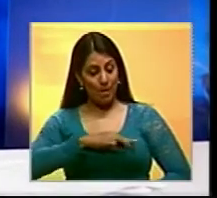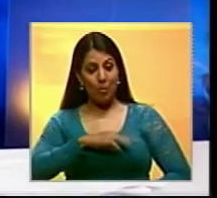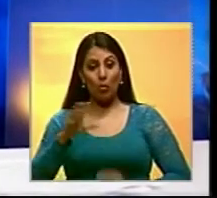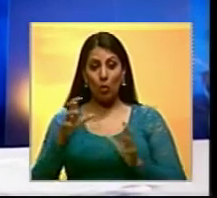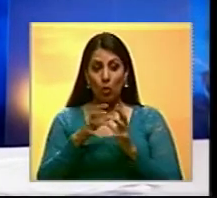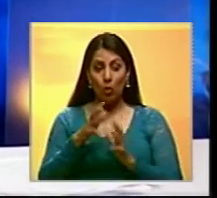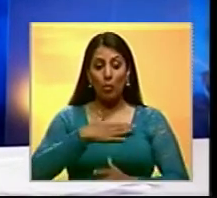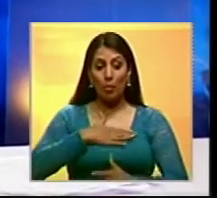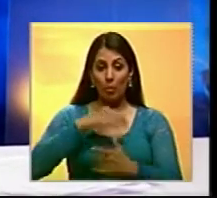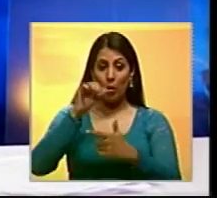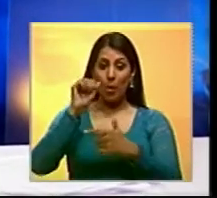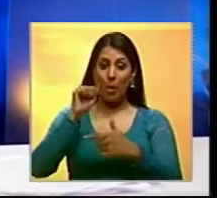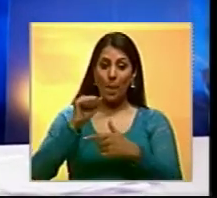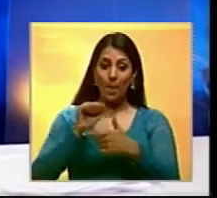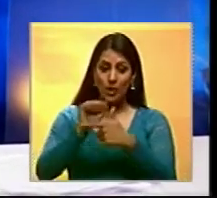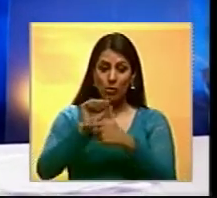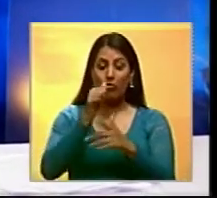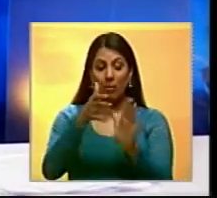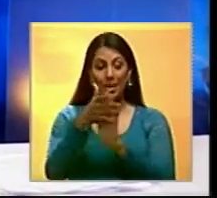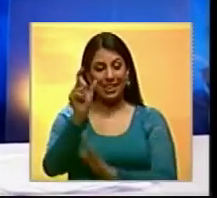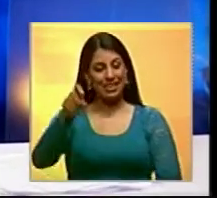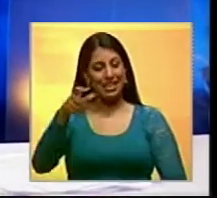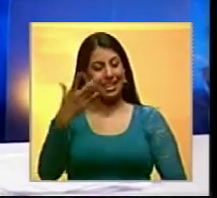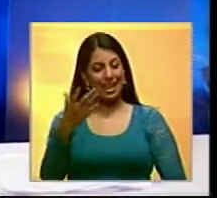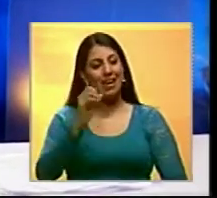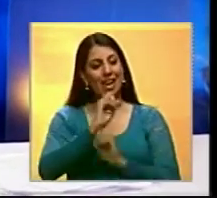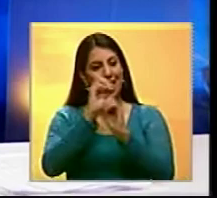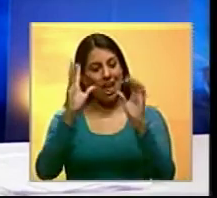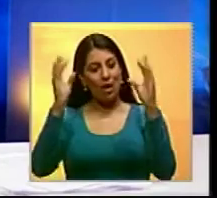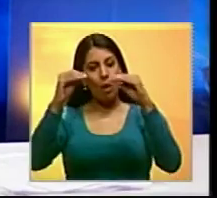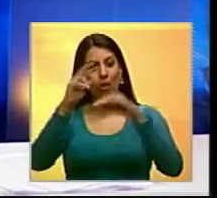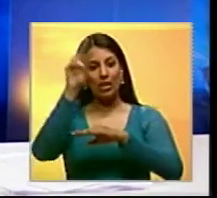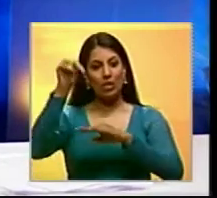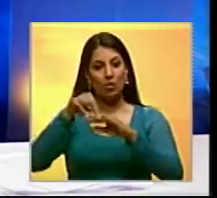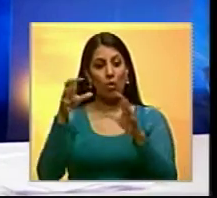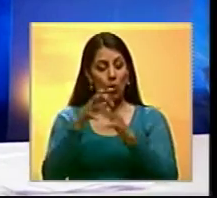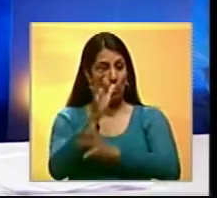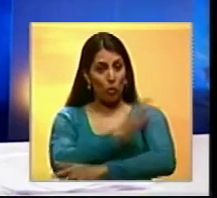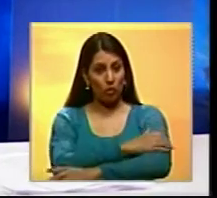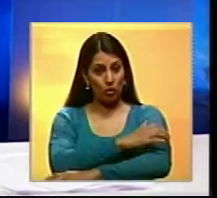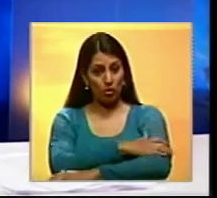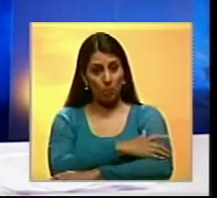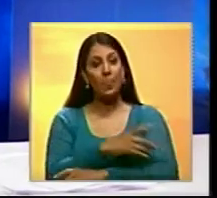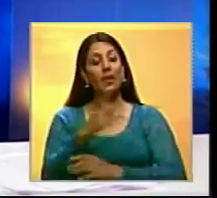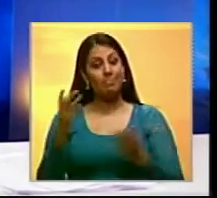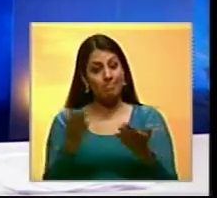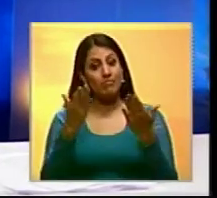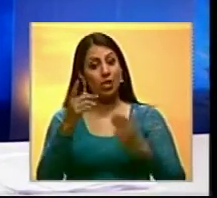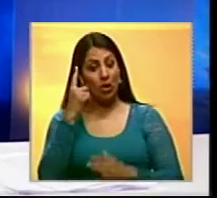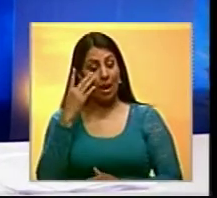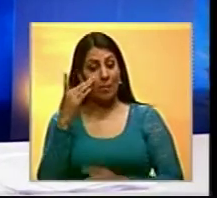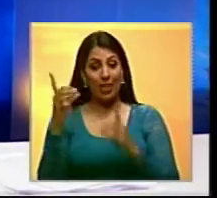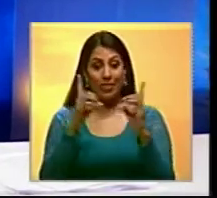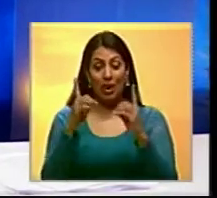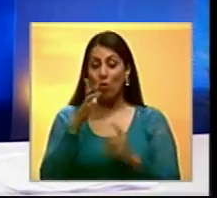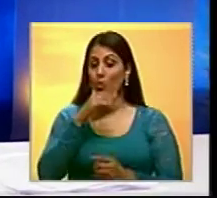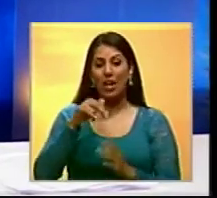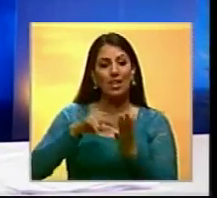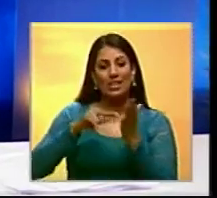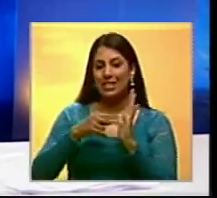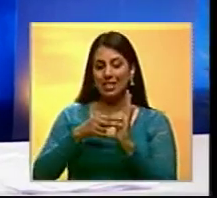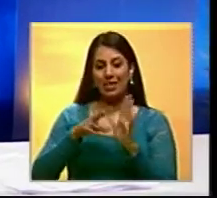Partido Socialista Unido de Venezuela, considera que es necesario establecer un acuerdo nacional con la oposición. Insistió que dialogar no